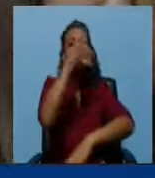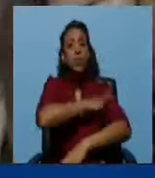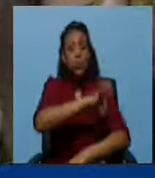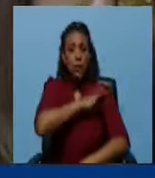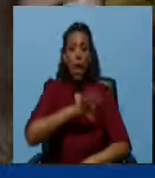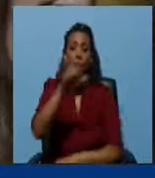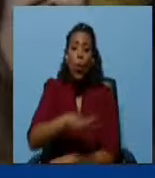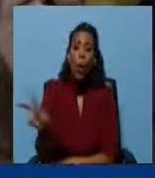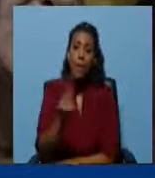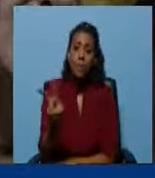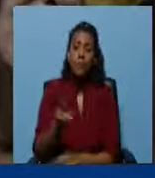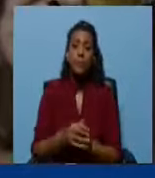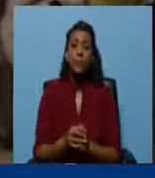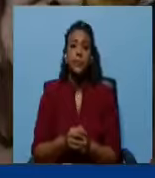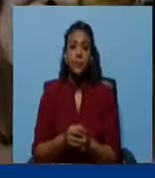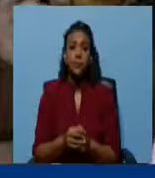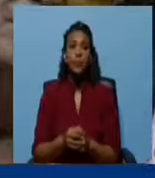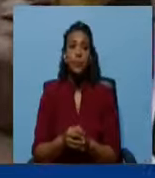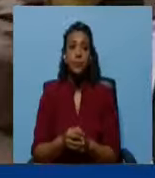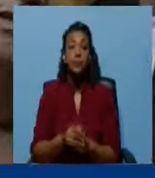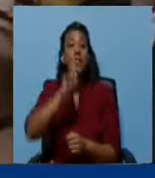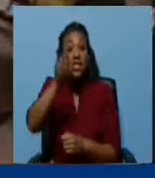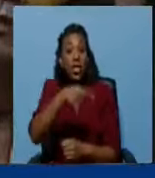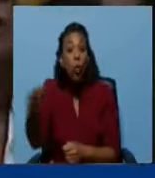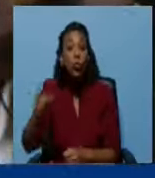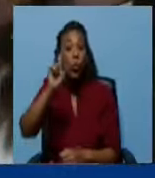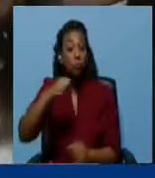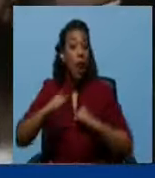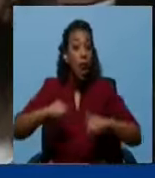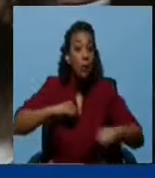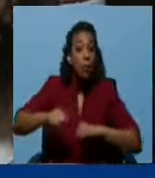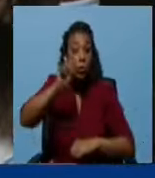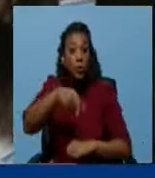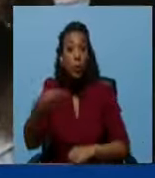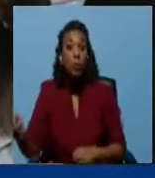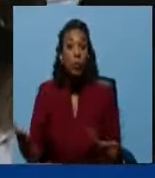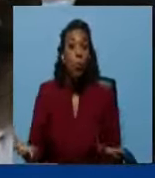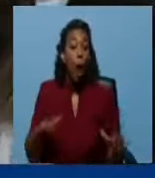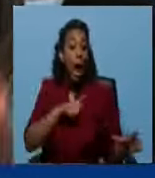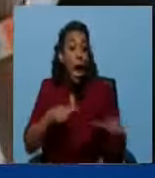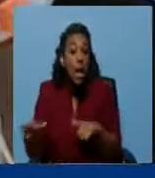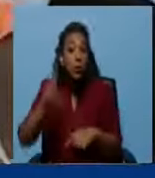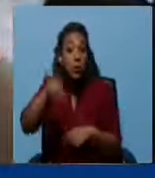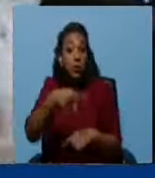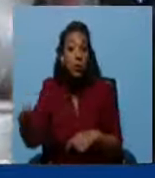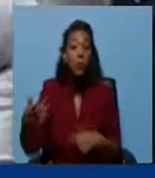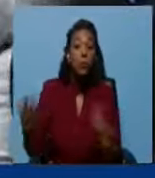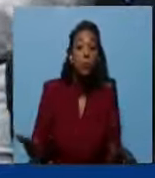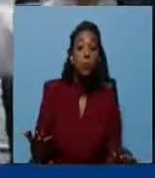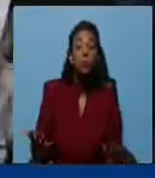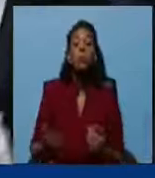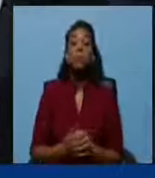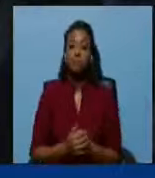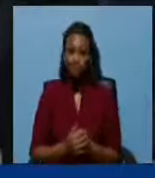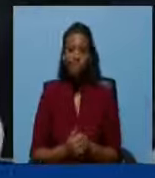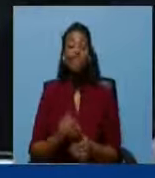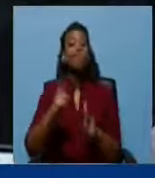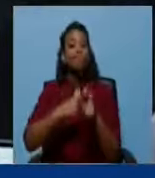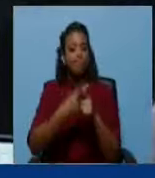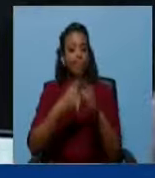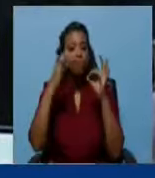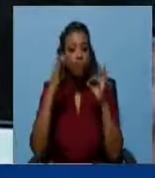de Venezuela. ¿Estamos preparados? Sí. ¿Están preparadas? Sí.